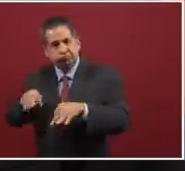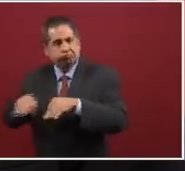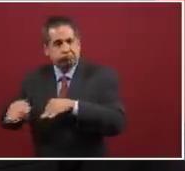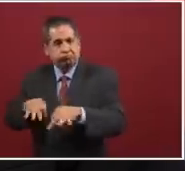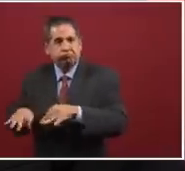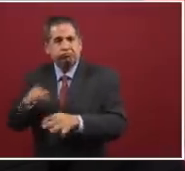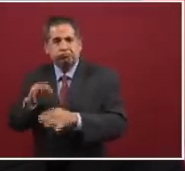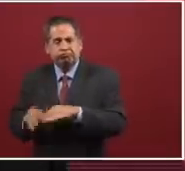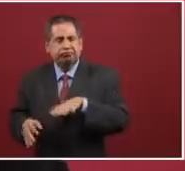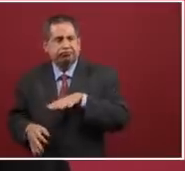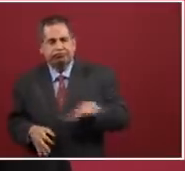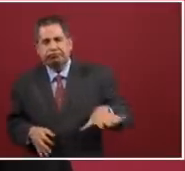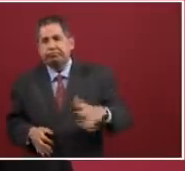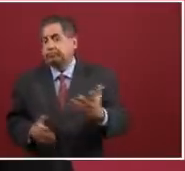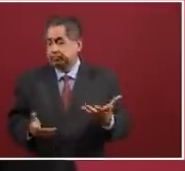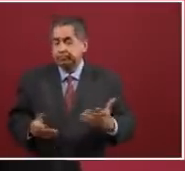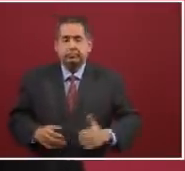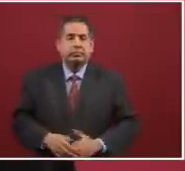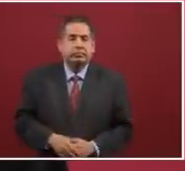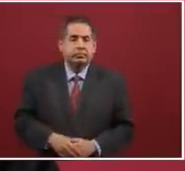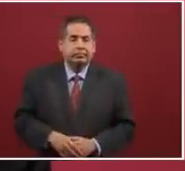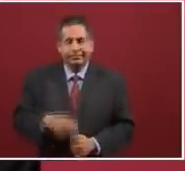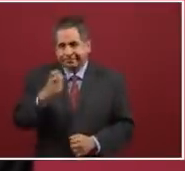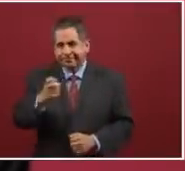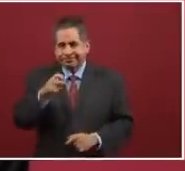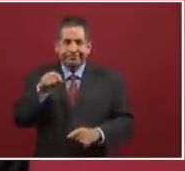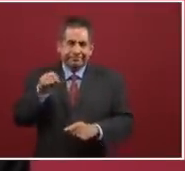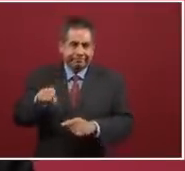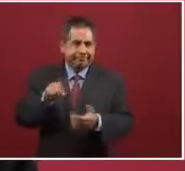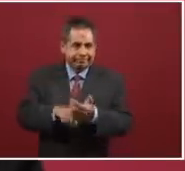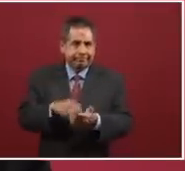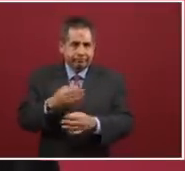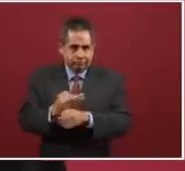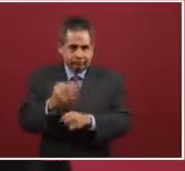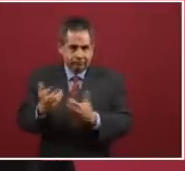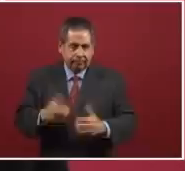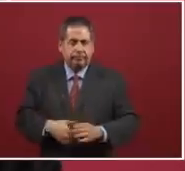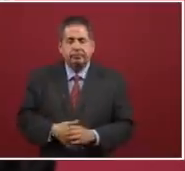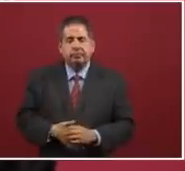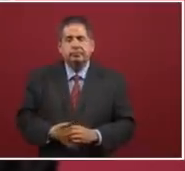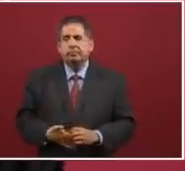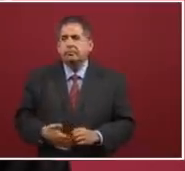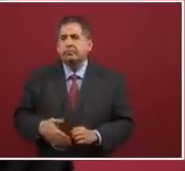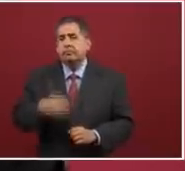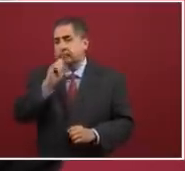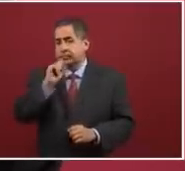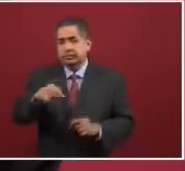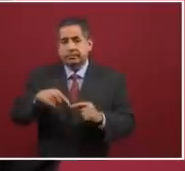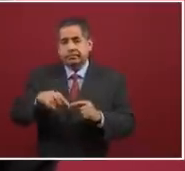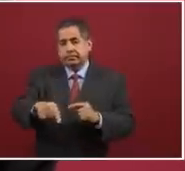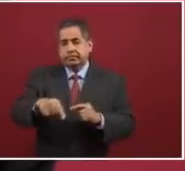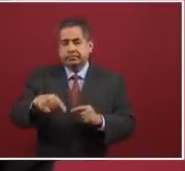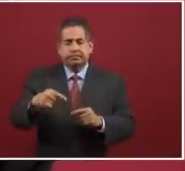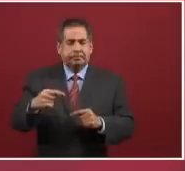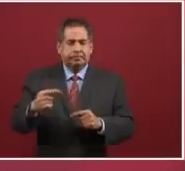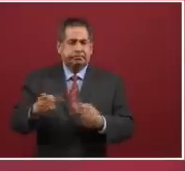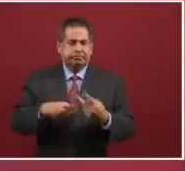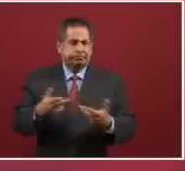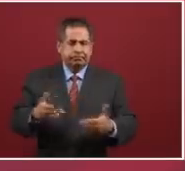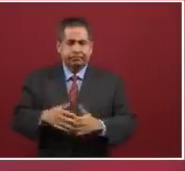enrolados en la delincuencia. Eso es lo que se está haciendo. Y estamos a punto